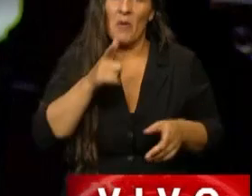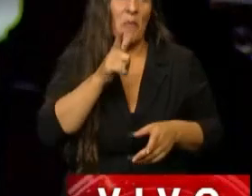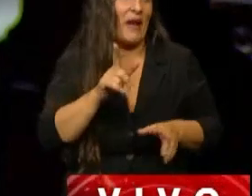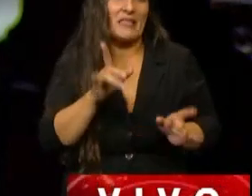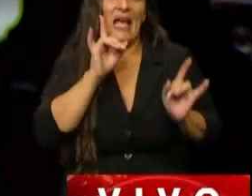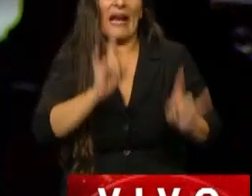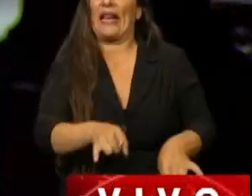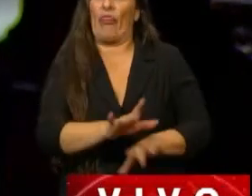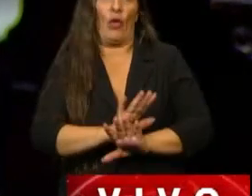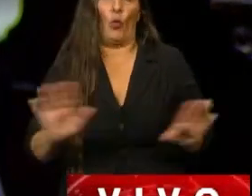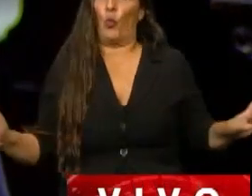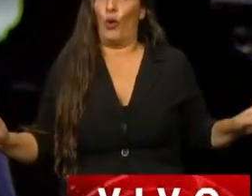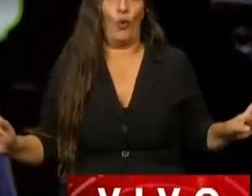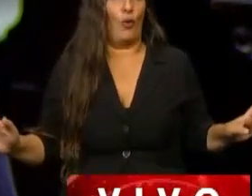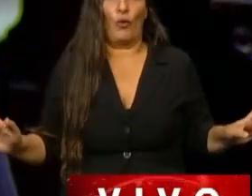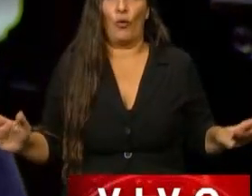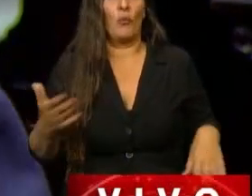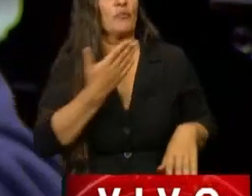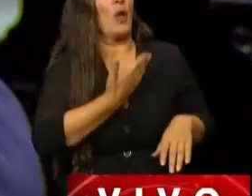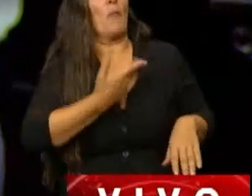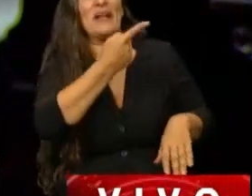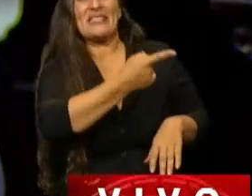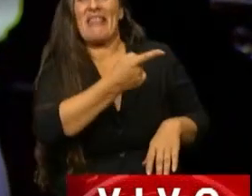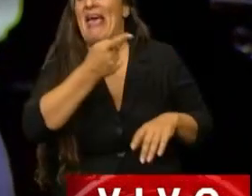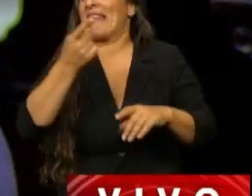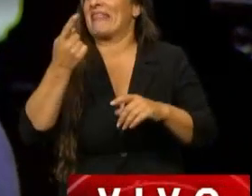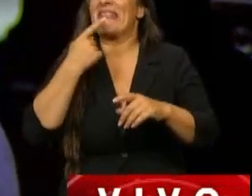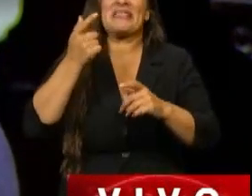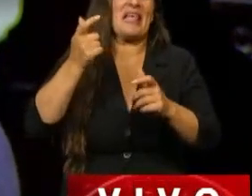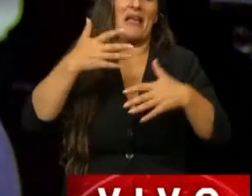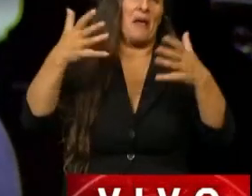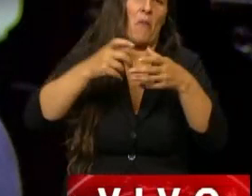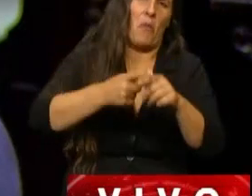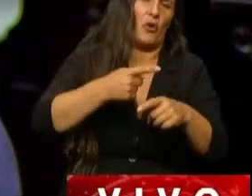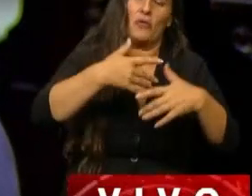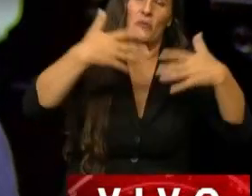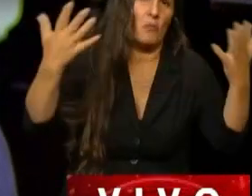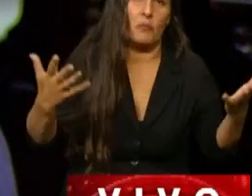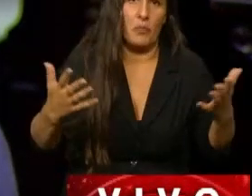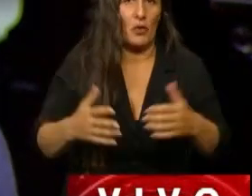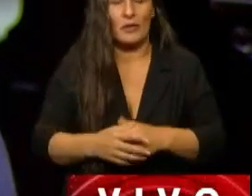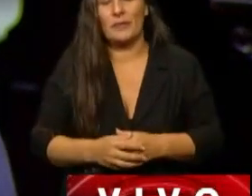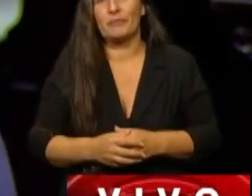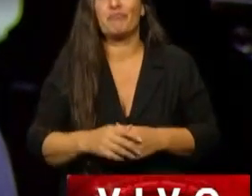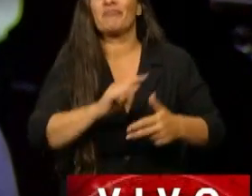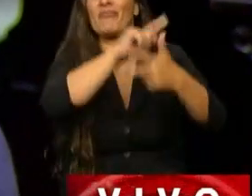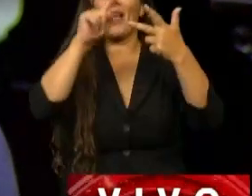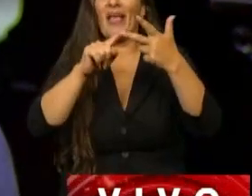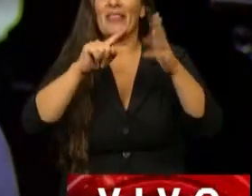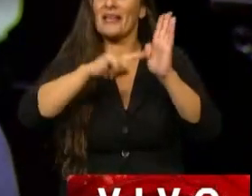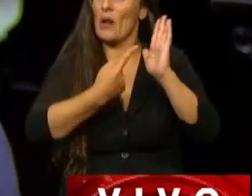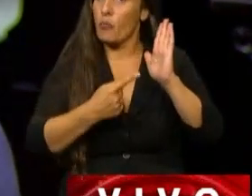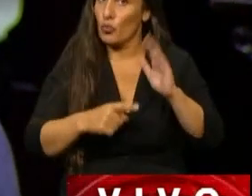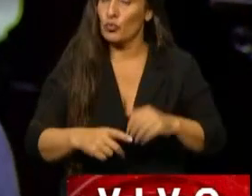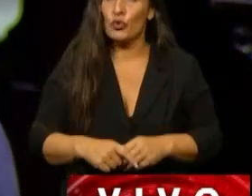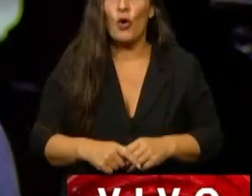bastante ridículo. Lo señala el presidente, lo señala el bloque, lo señale quien lo señale. En tercer lugar, una observación de